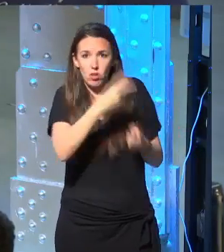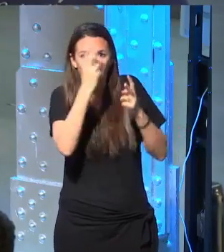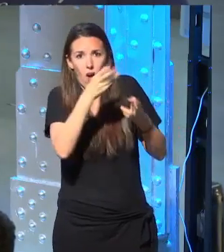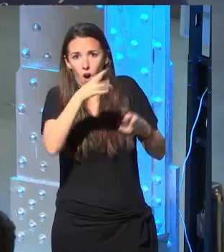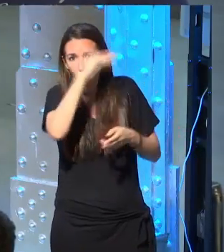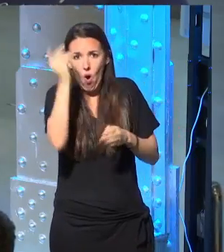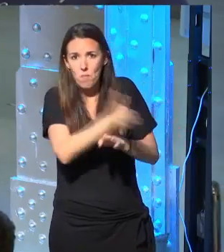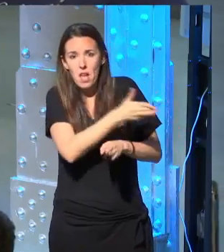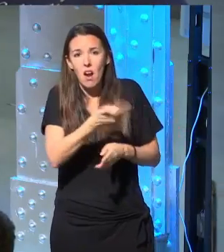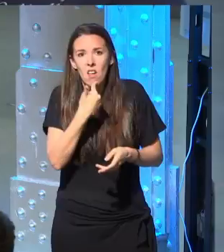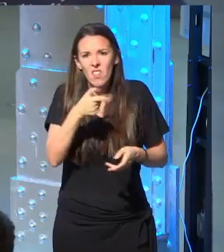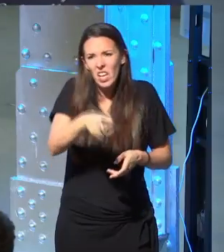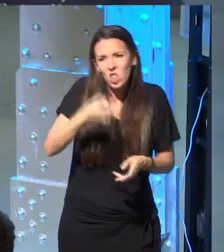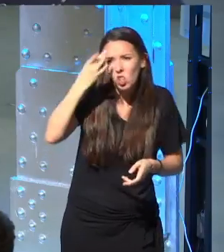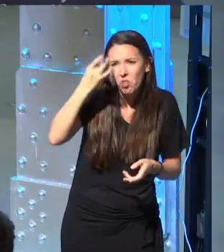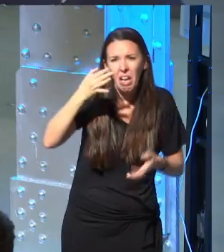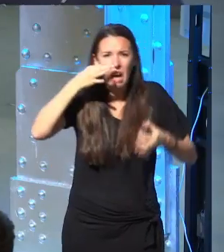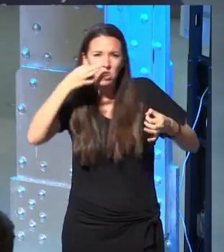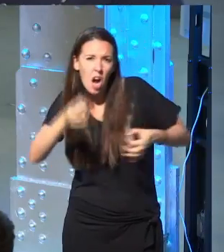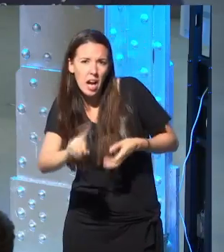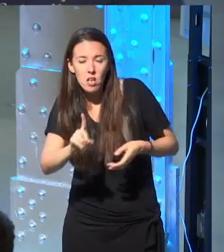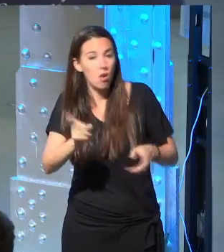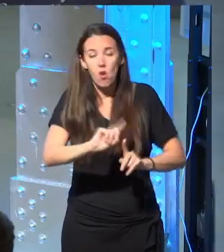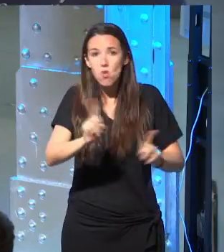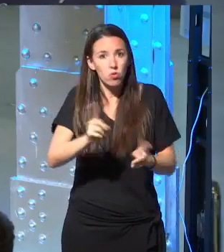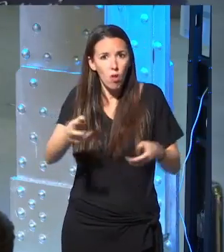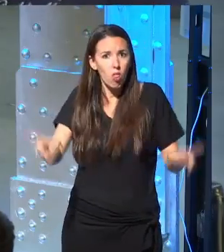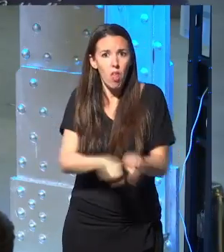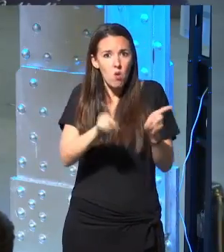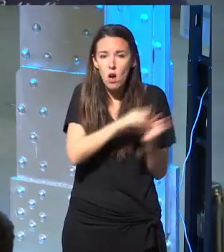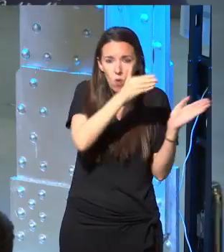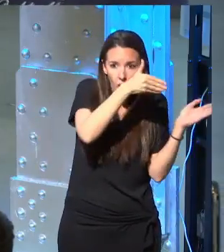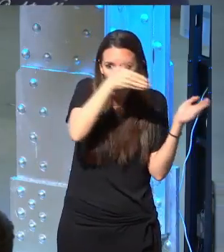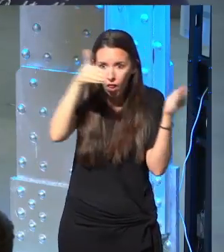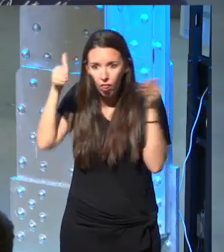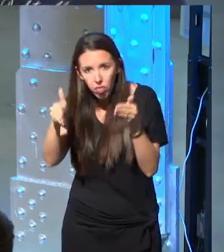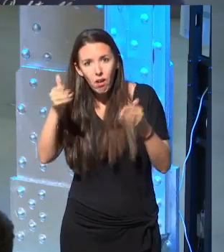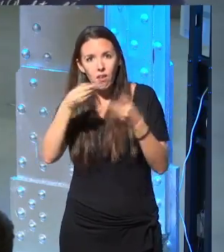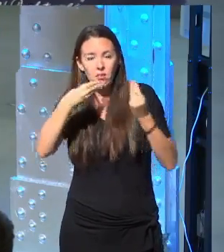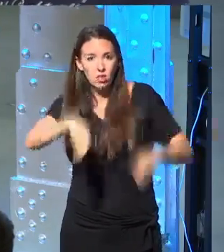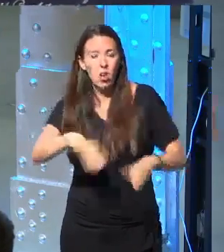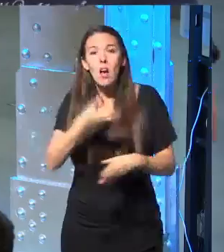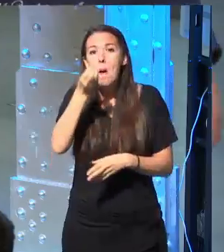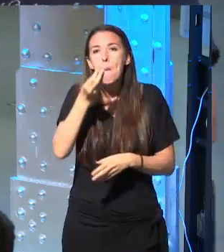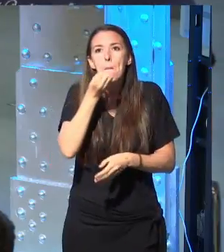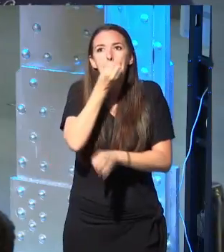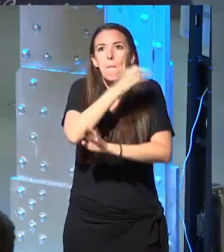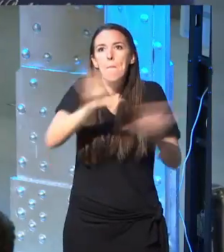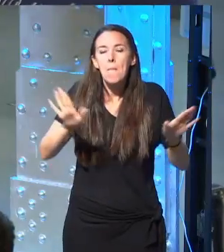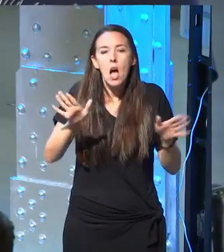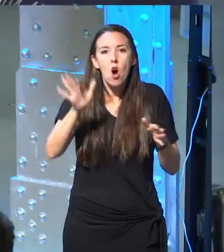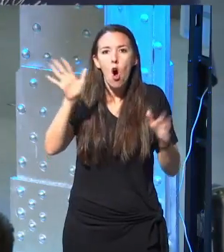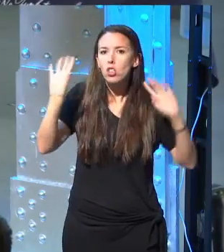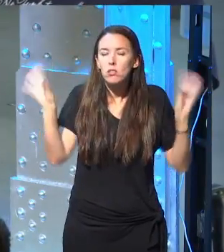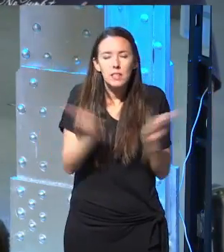que esto a lo mejor no tiene sentido, esto no se cree mucho, esto no. Tú, sí. Yo lo que creo que mejor resume